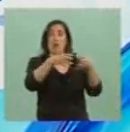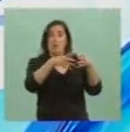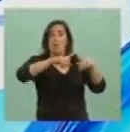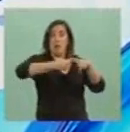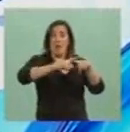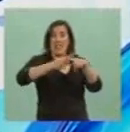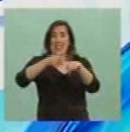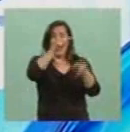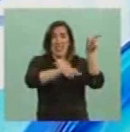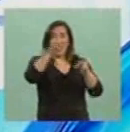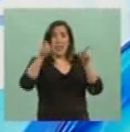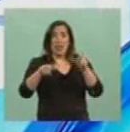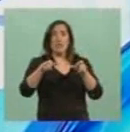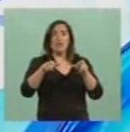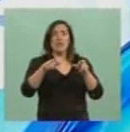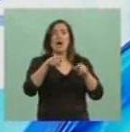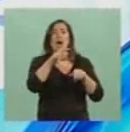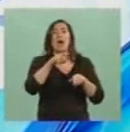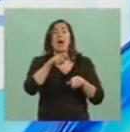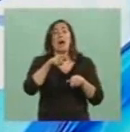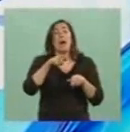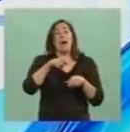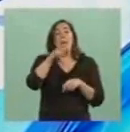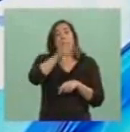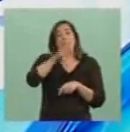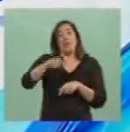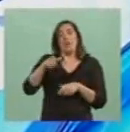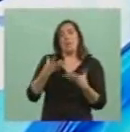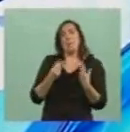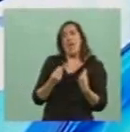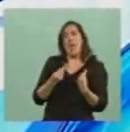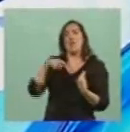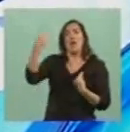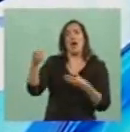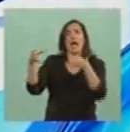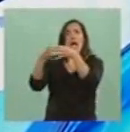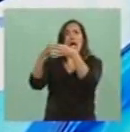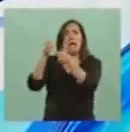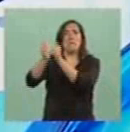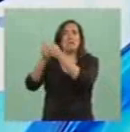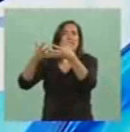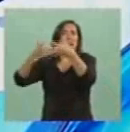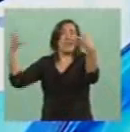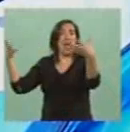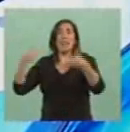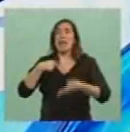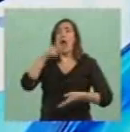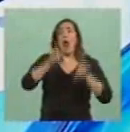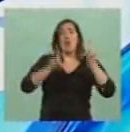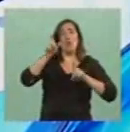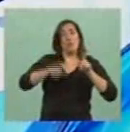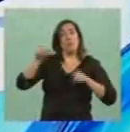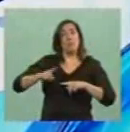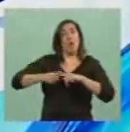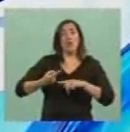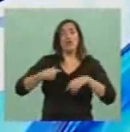cuando más miedo los políticos le tienen las corporaciones, cuando no se atreven a tomar las decisiones que tienen que